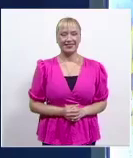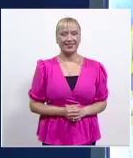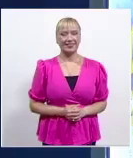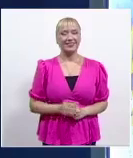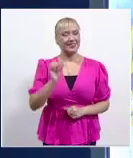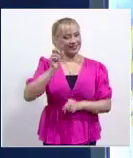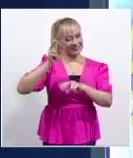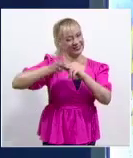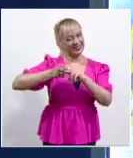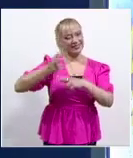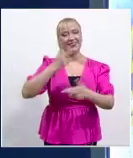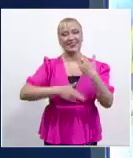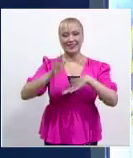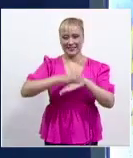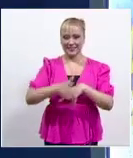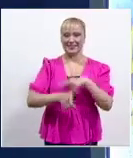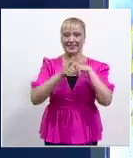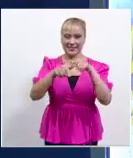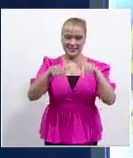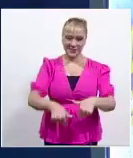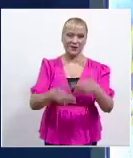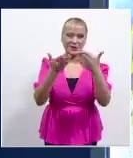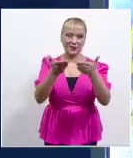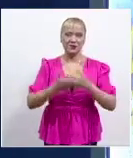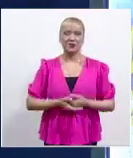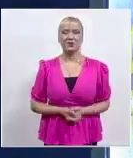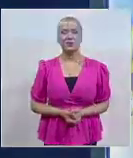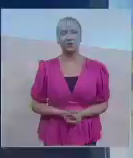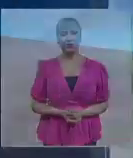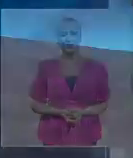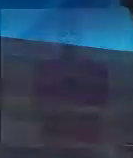Hacemos una pausa, pero continuamos en Semanario Judicial.